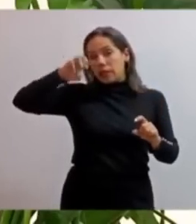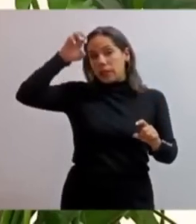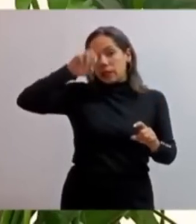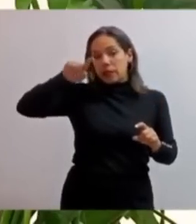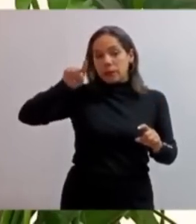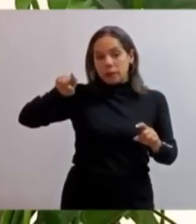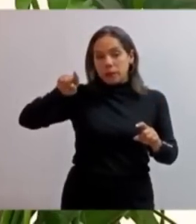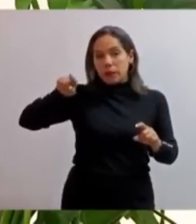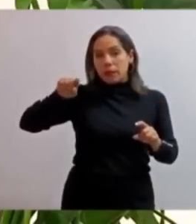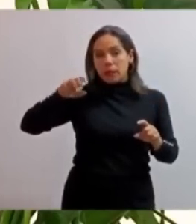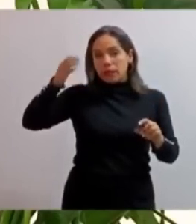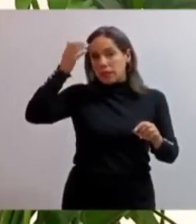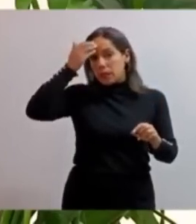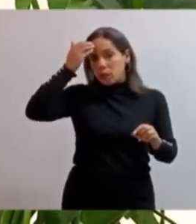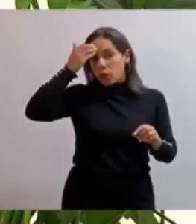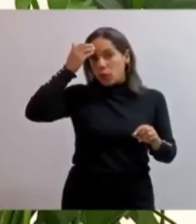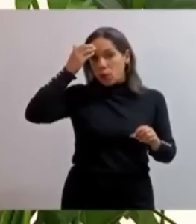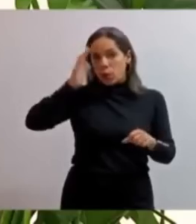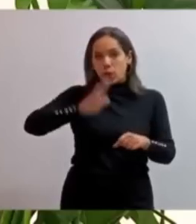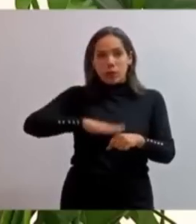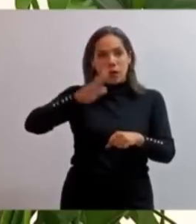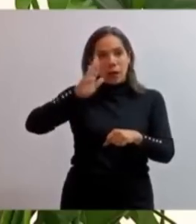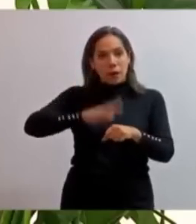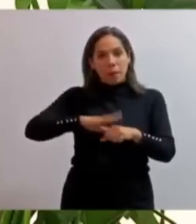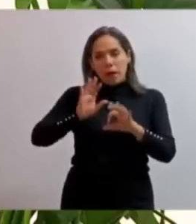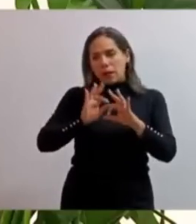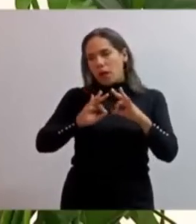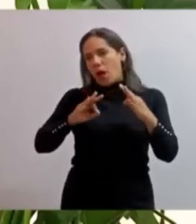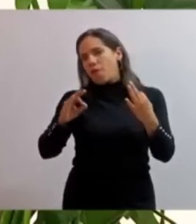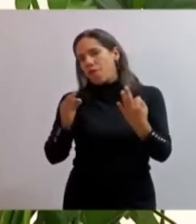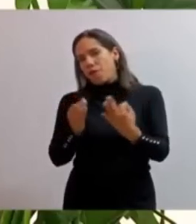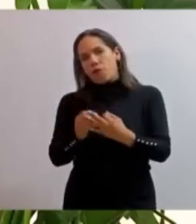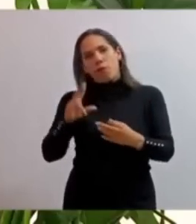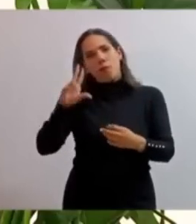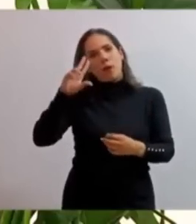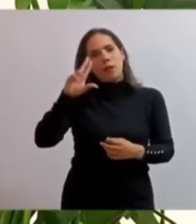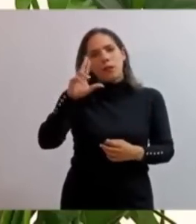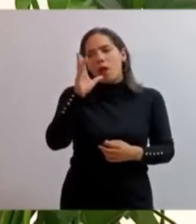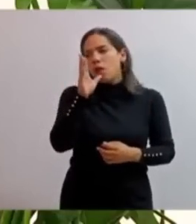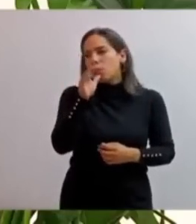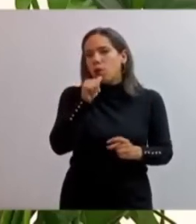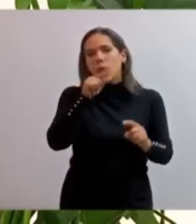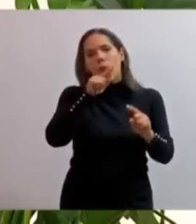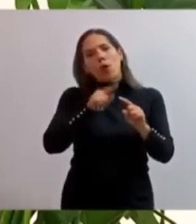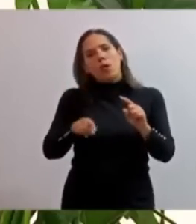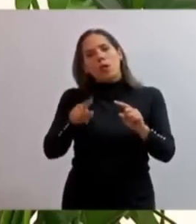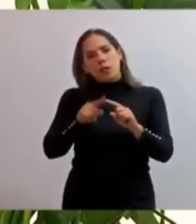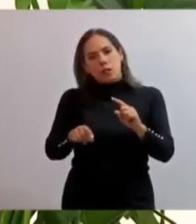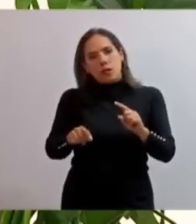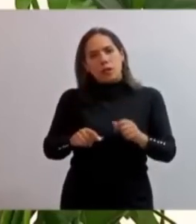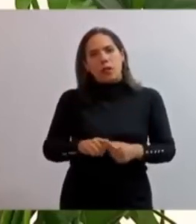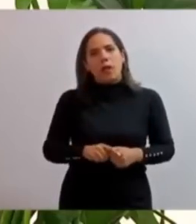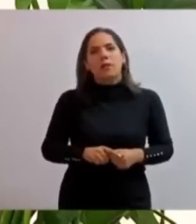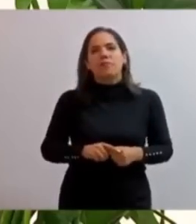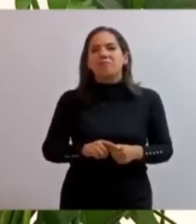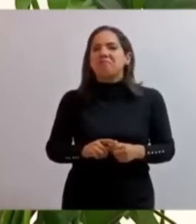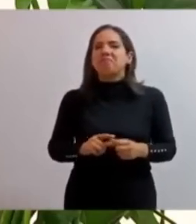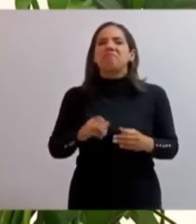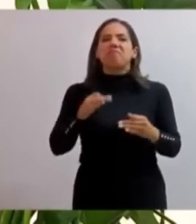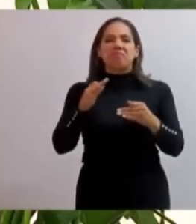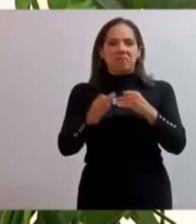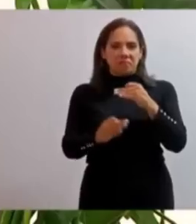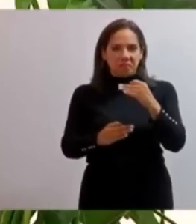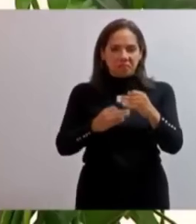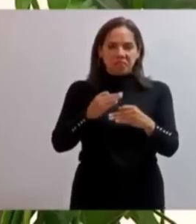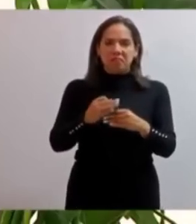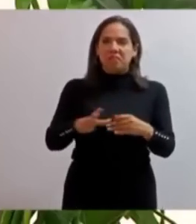saber irreemplazable en la vida del docente. O sea, todos en nuestra vida docente hemos ido aprendiendo